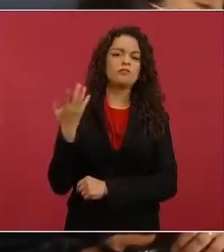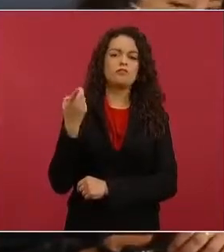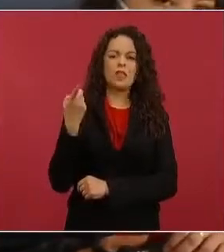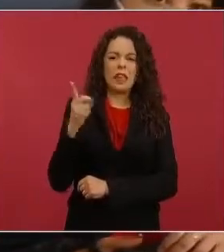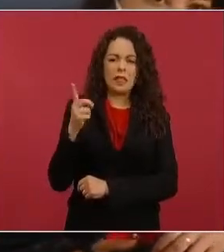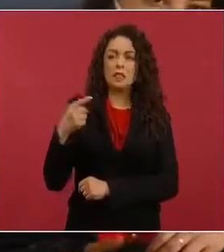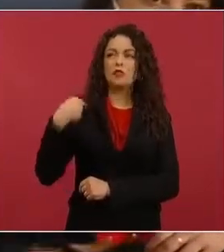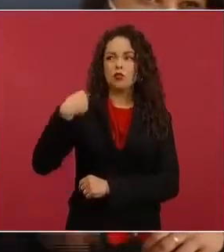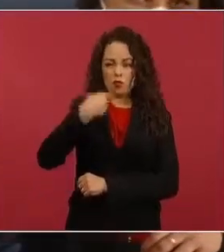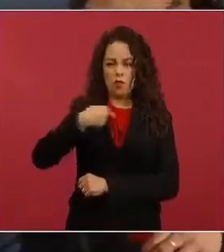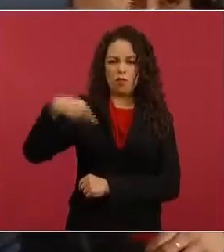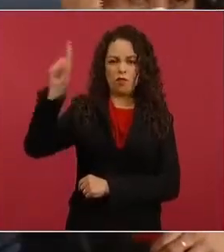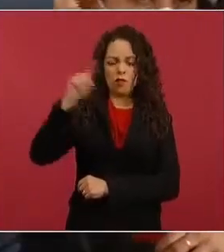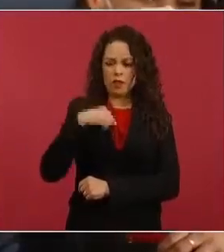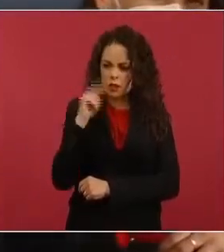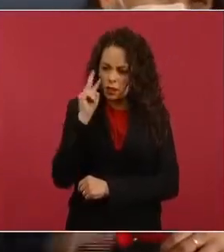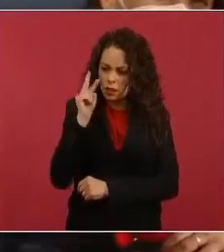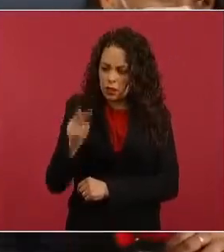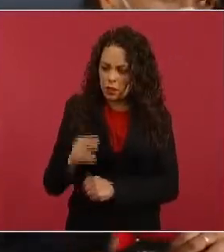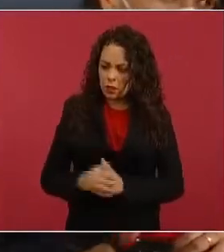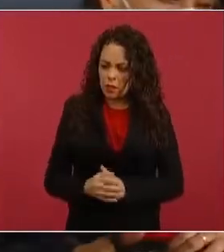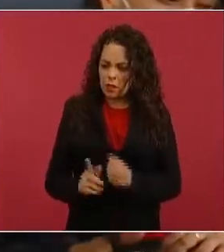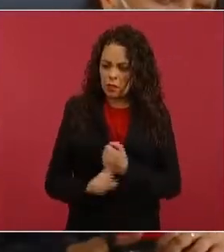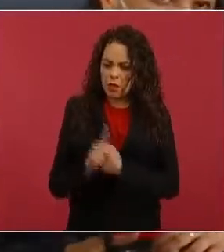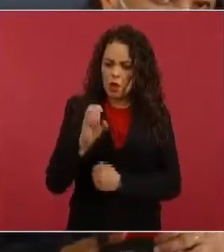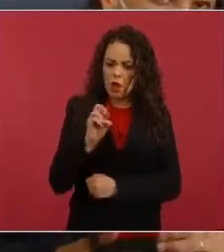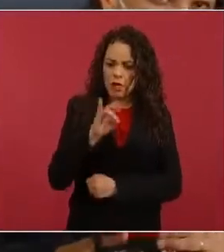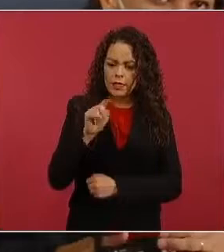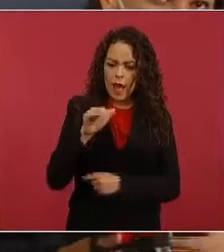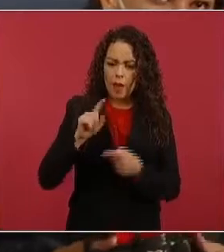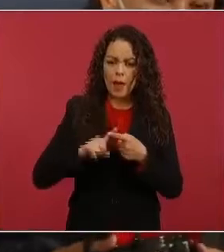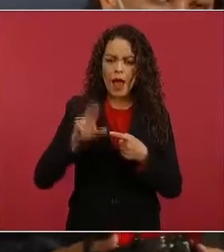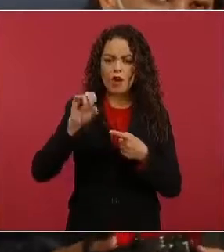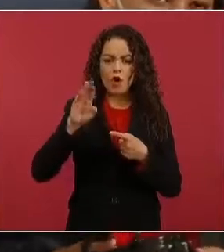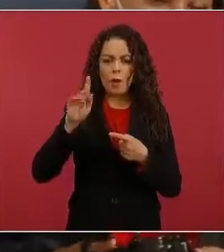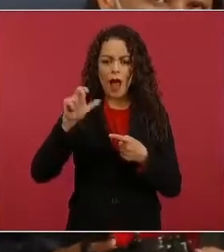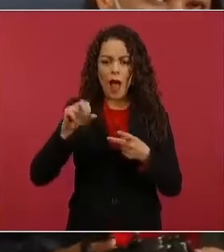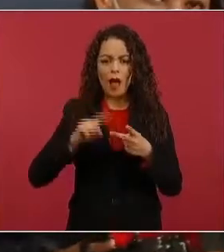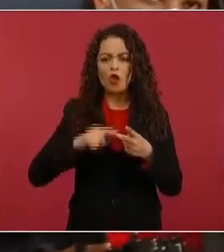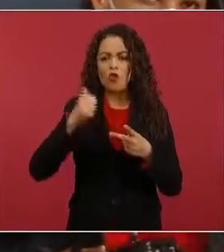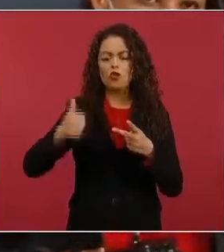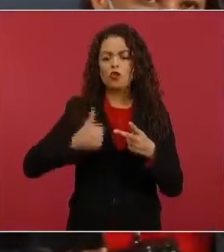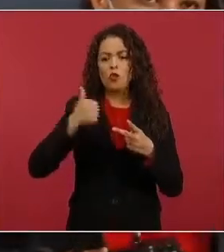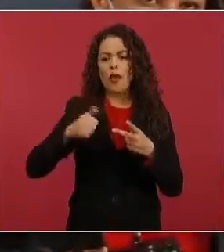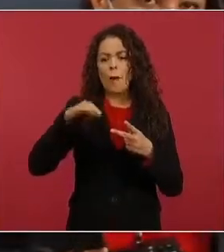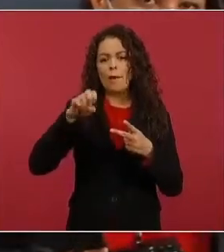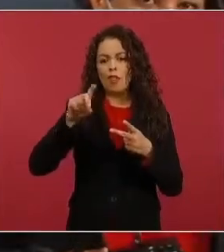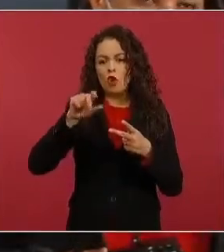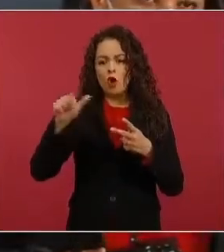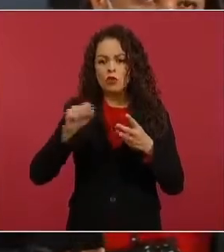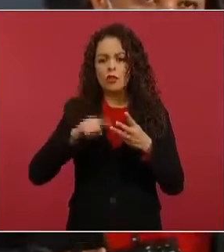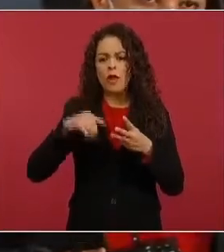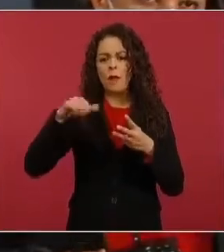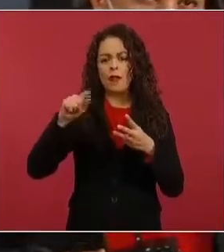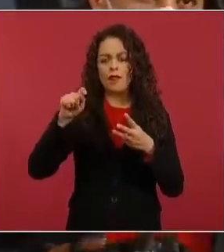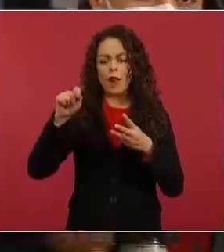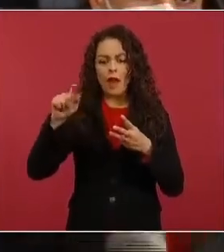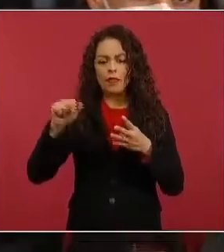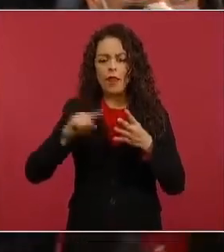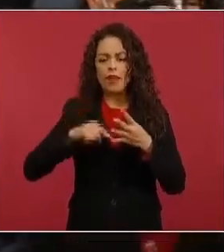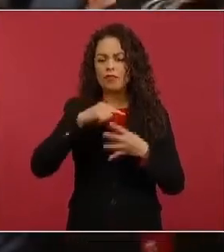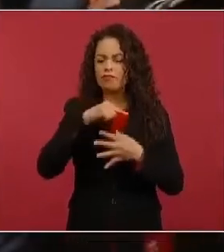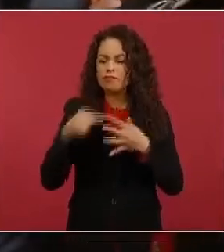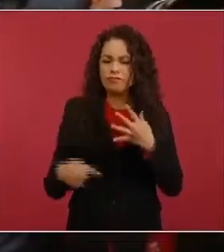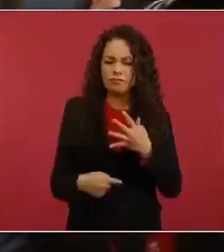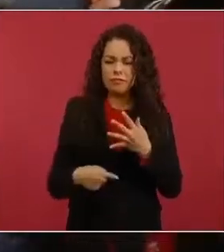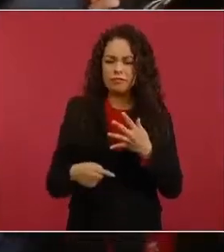un estigma entre Orizaba, Río Blanco, Nogales, Ciudad Mendoza, Maltrata, porque parece